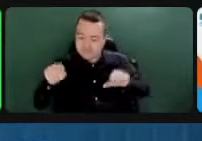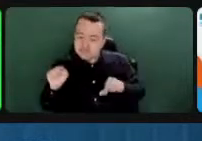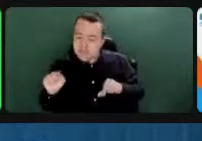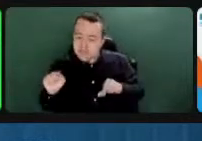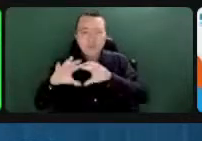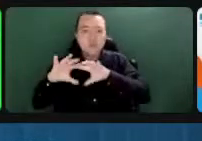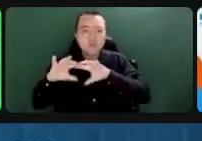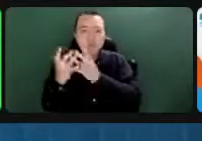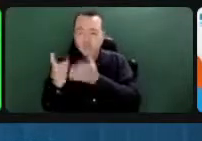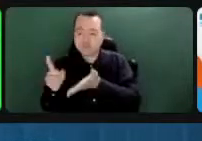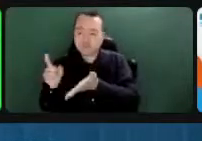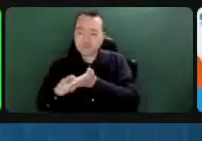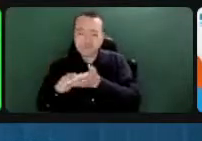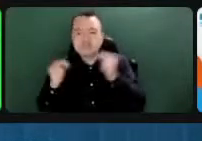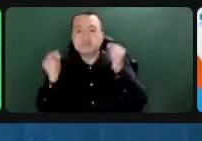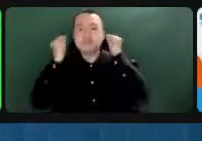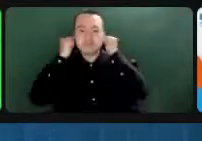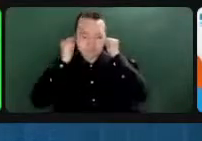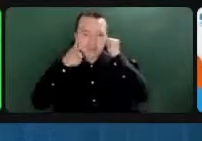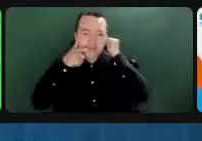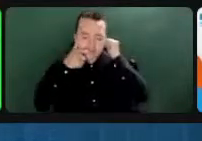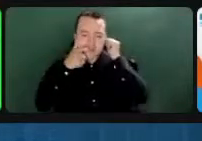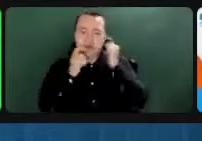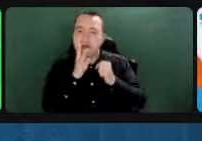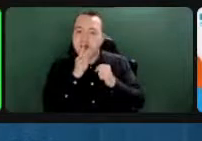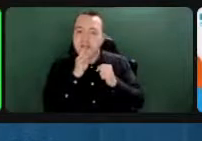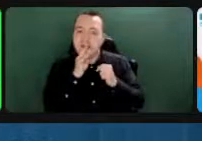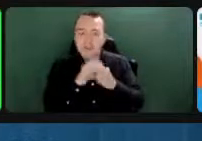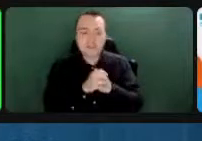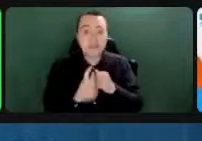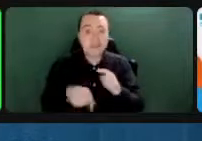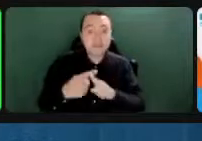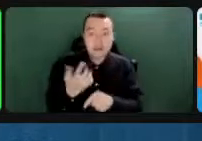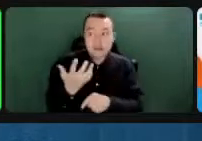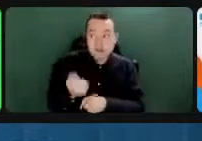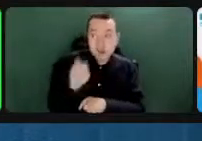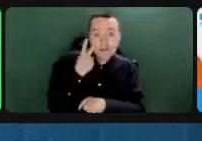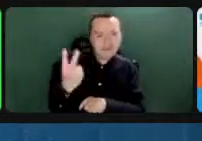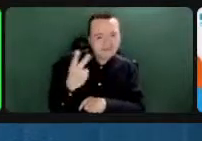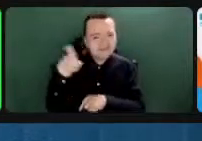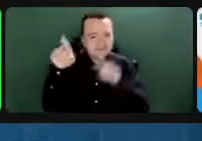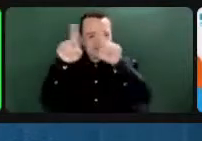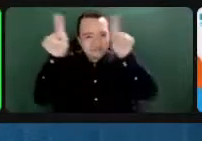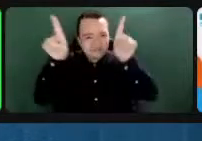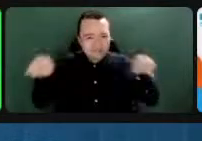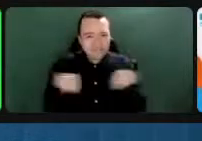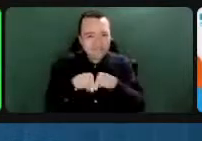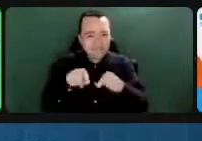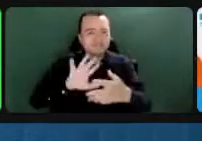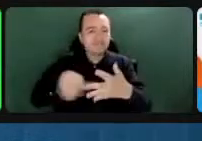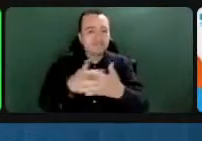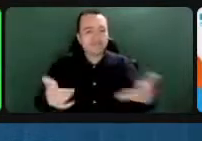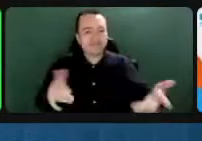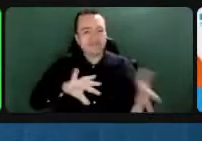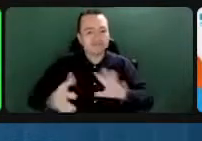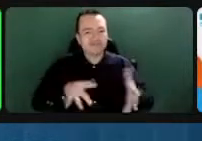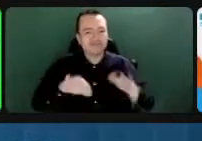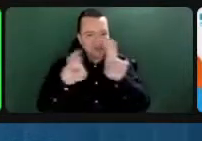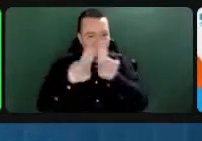pantalla. Igualmente, como ya han podido ver, tendremos interpretación al lenguaje de señas